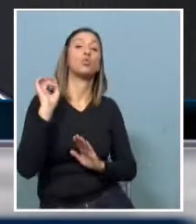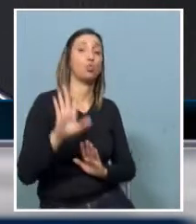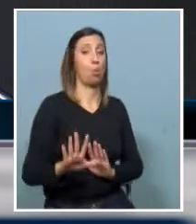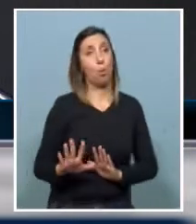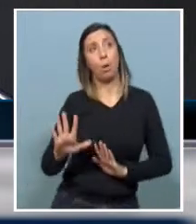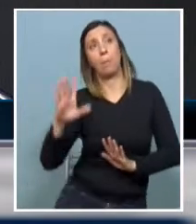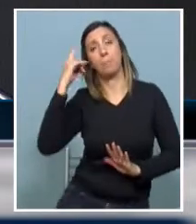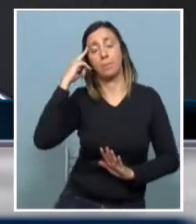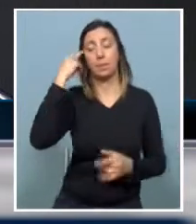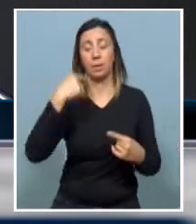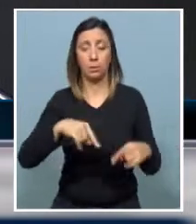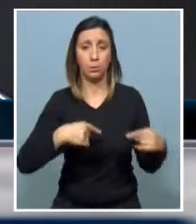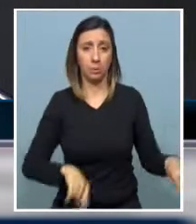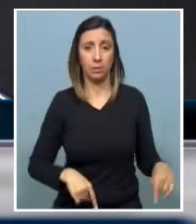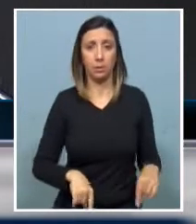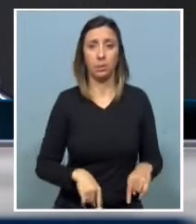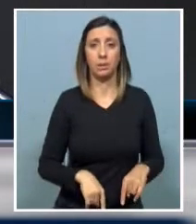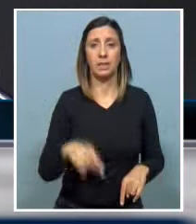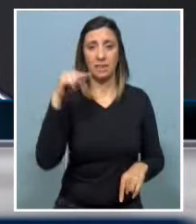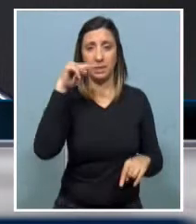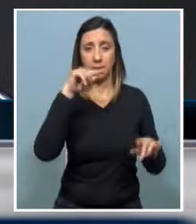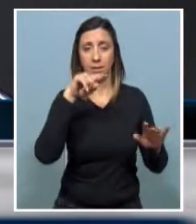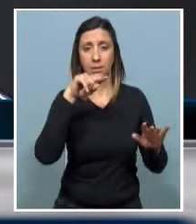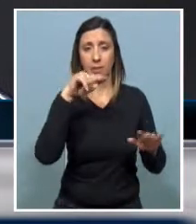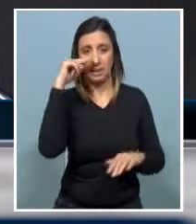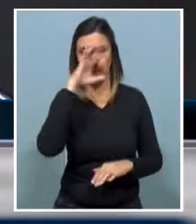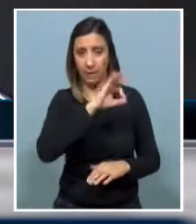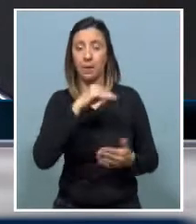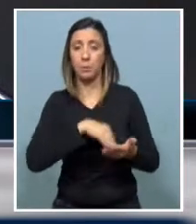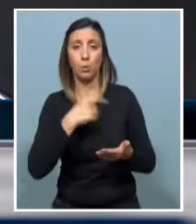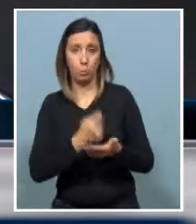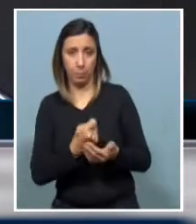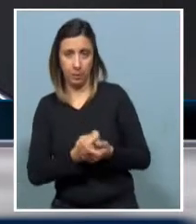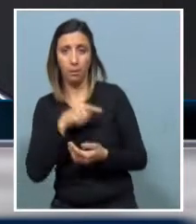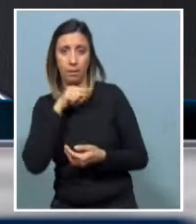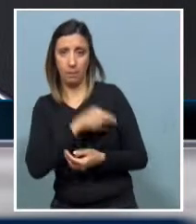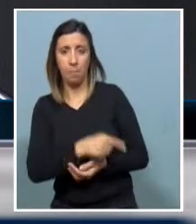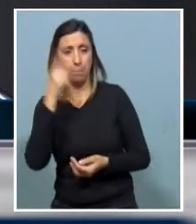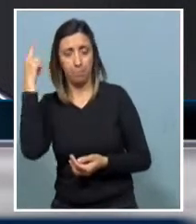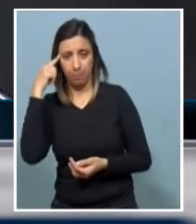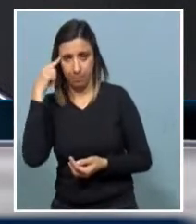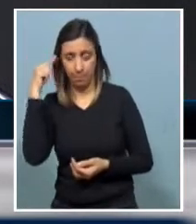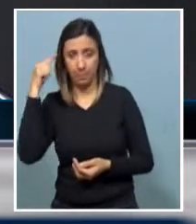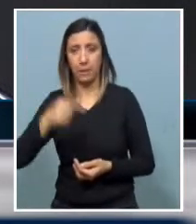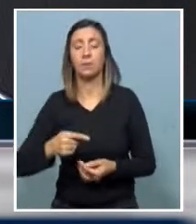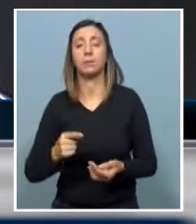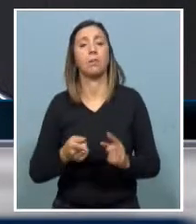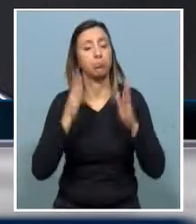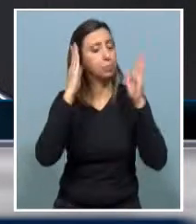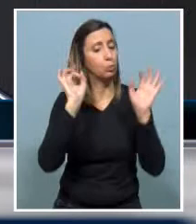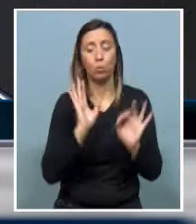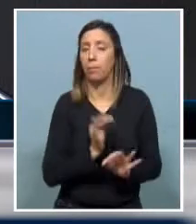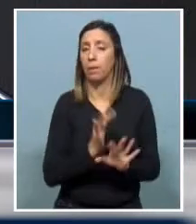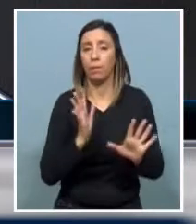para tomarla de detalle, tenemos más de 70 millones de pesos invertidos, proyectados para lo que es educación